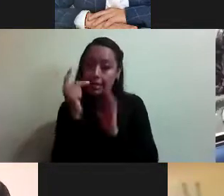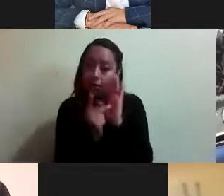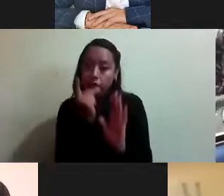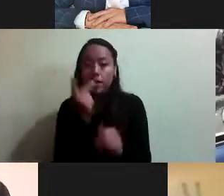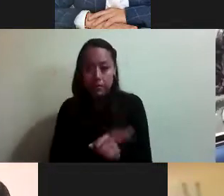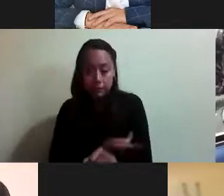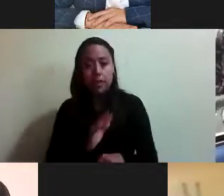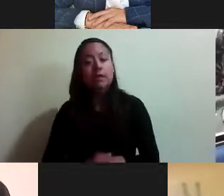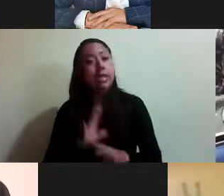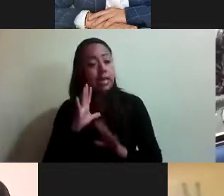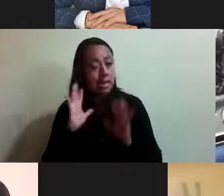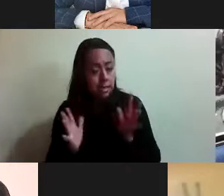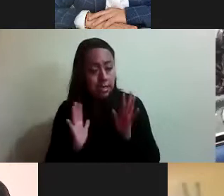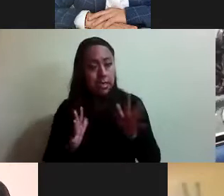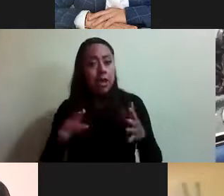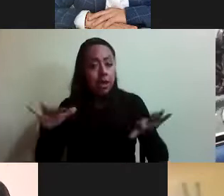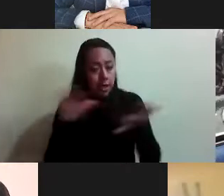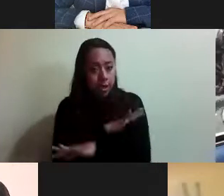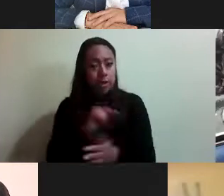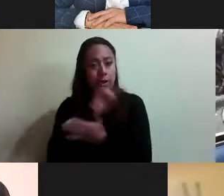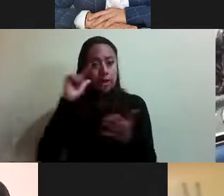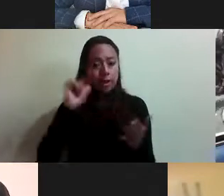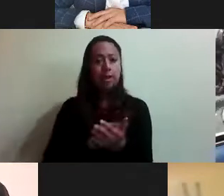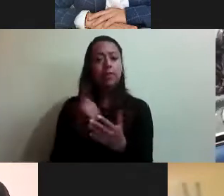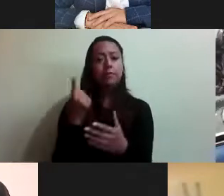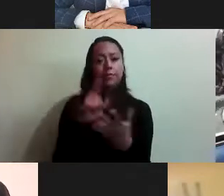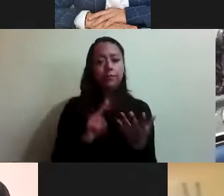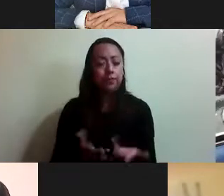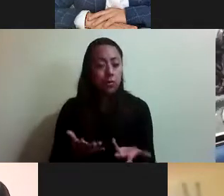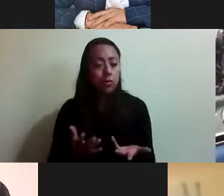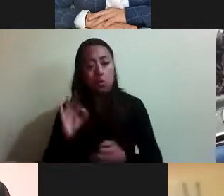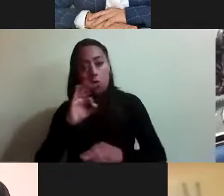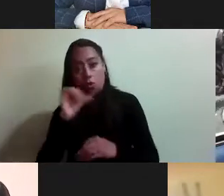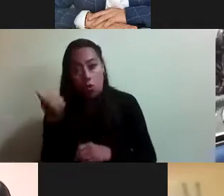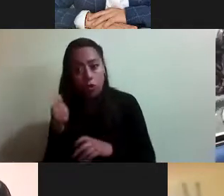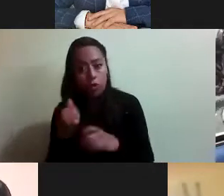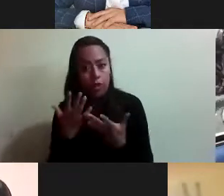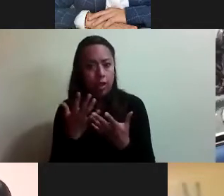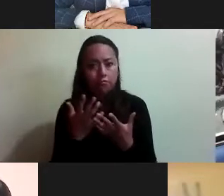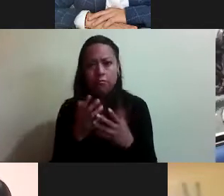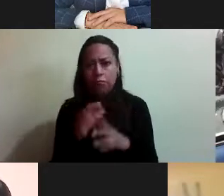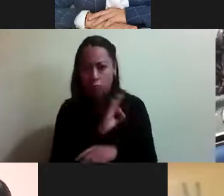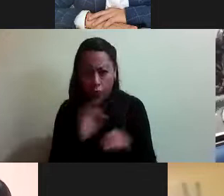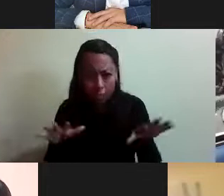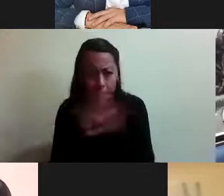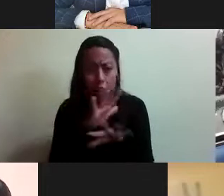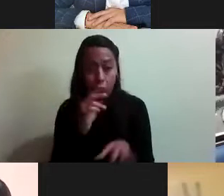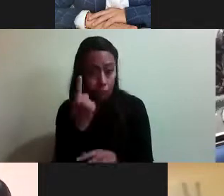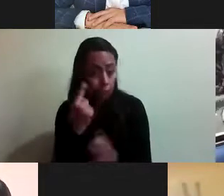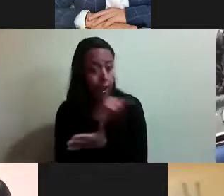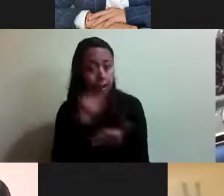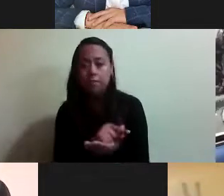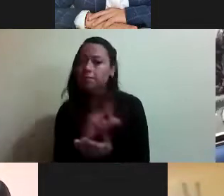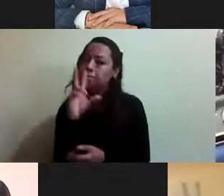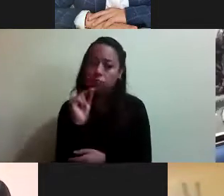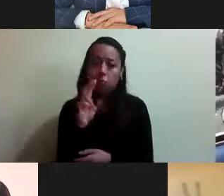ley del decreto de presupuesto, eso tendría que haber sido. No puede cualquier otro instrumento modificar lo que es una ley, y desde nuestra perspectiva por eso tenemos